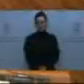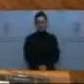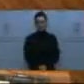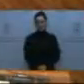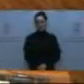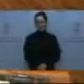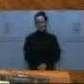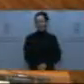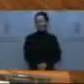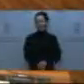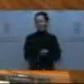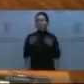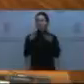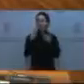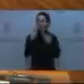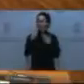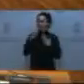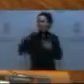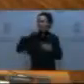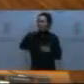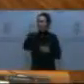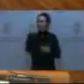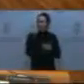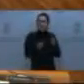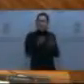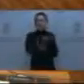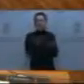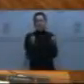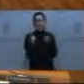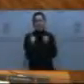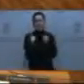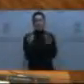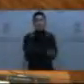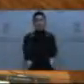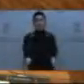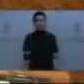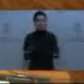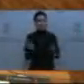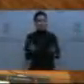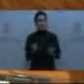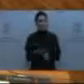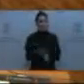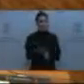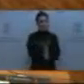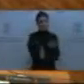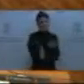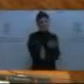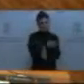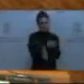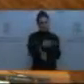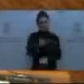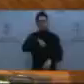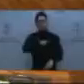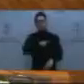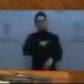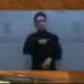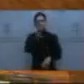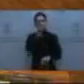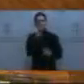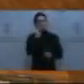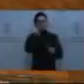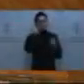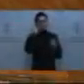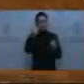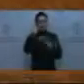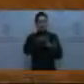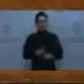Sí, gracias, presidenta. Buenos días otra vez, señores diputados. Bueno, ya lo dijo alguno de mis predecesores. No creo que sea la primera vez, no es la primera vez y no creo que sea